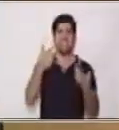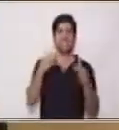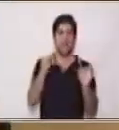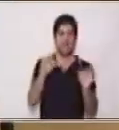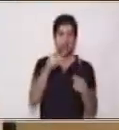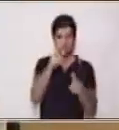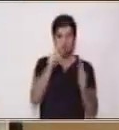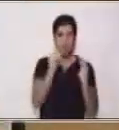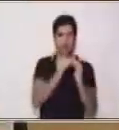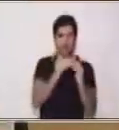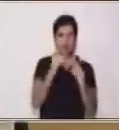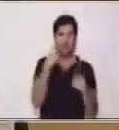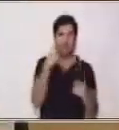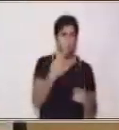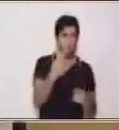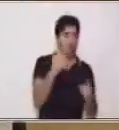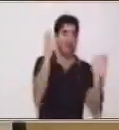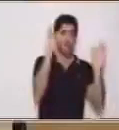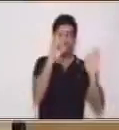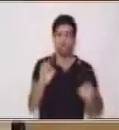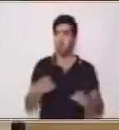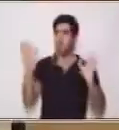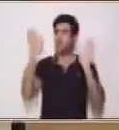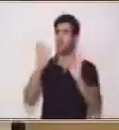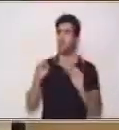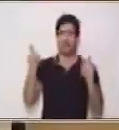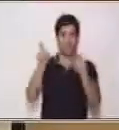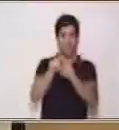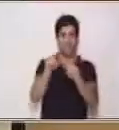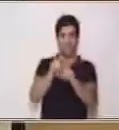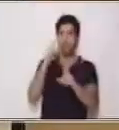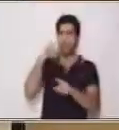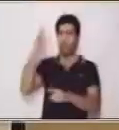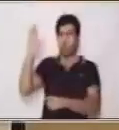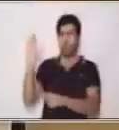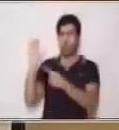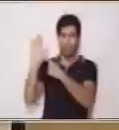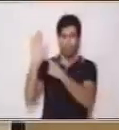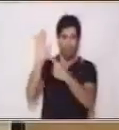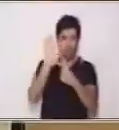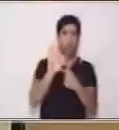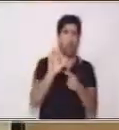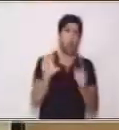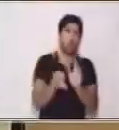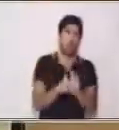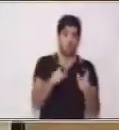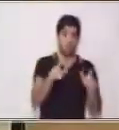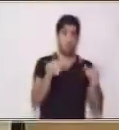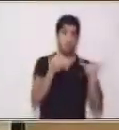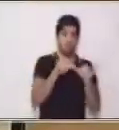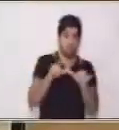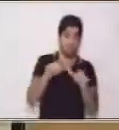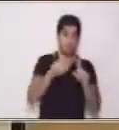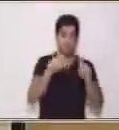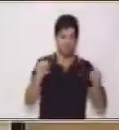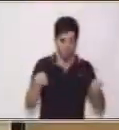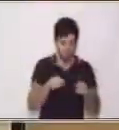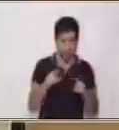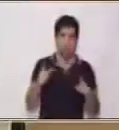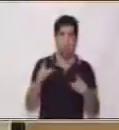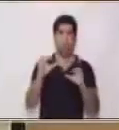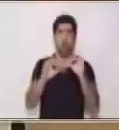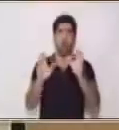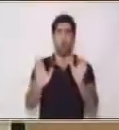casa cualquier tipo de objeto, ubicarlo, si es un prisma rectangular, si es un